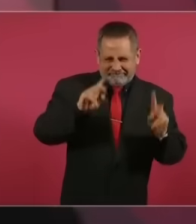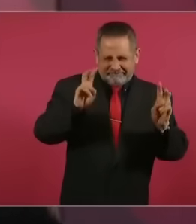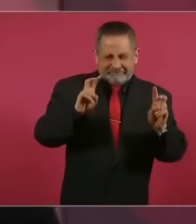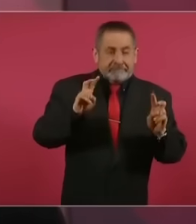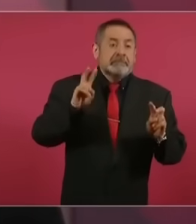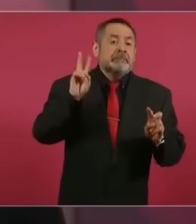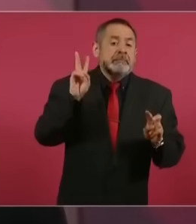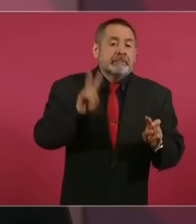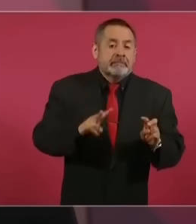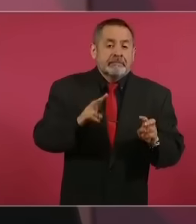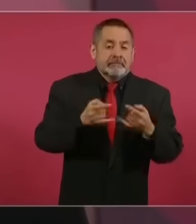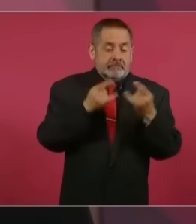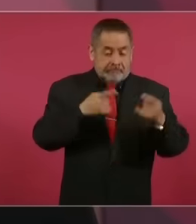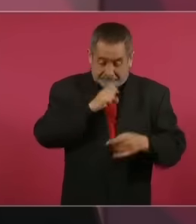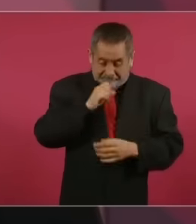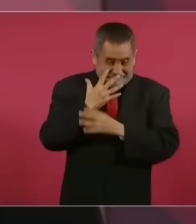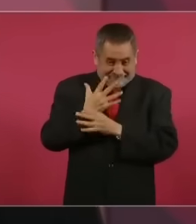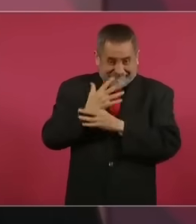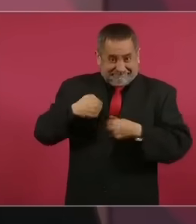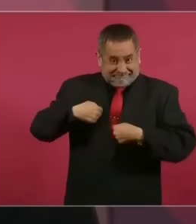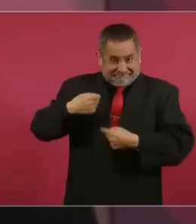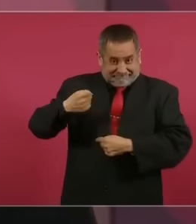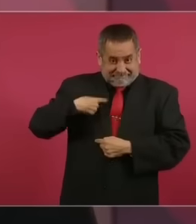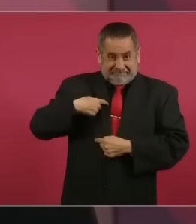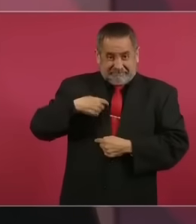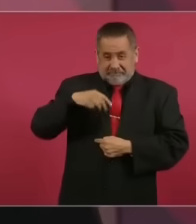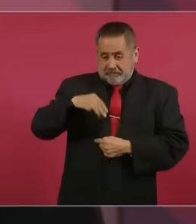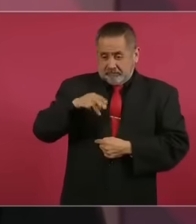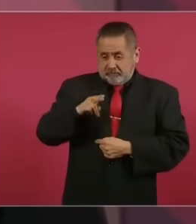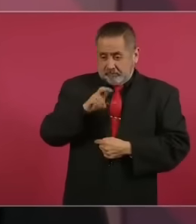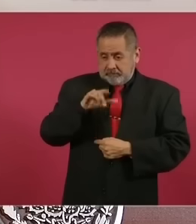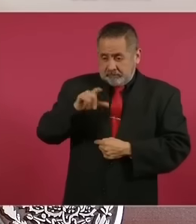además dicho por él mismo,